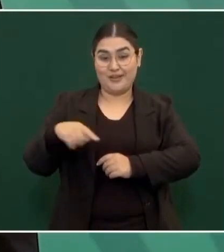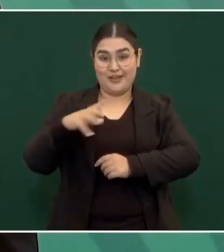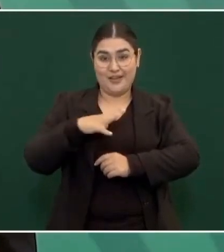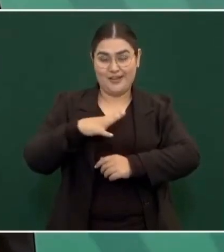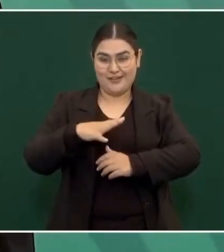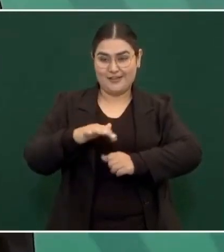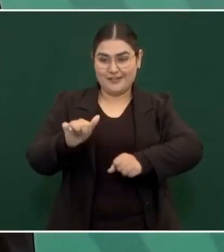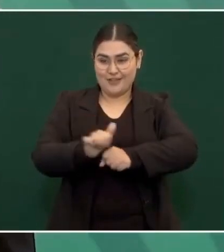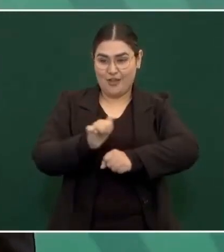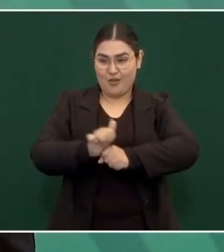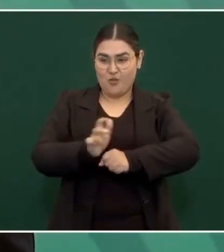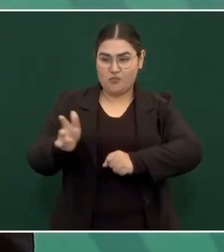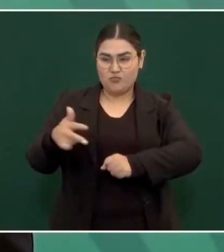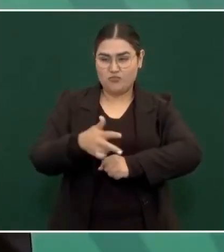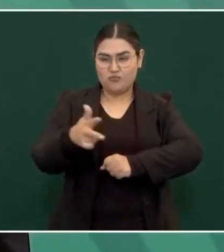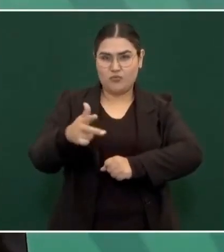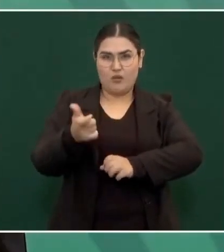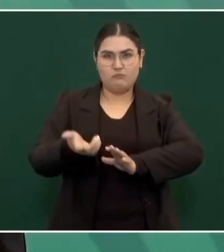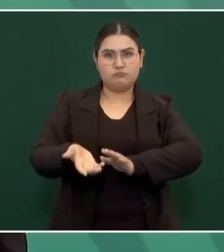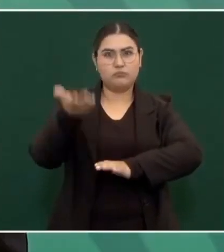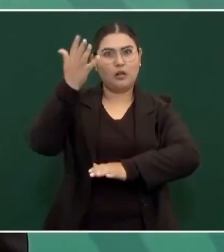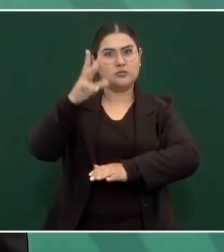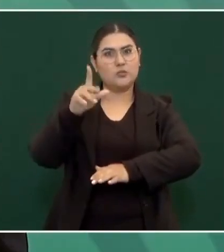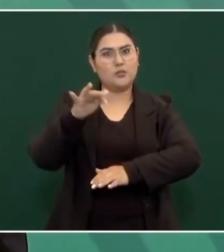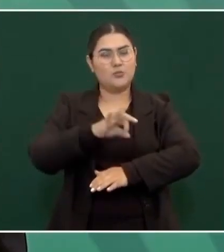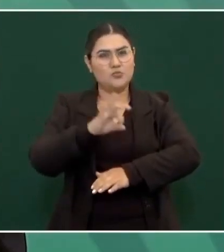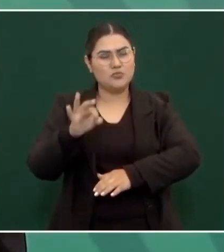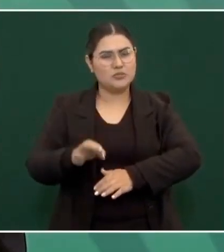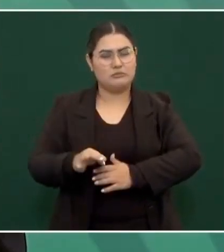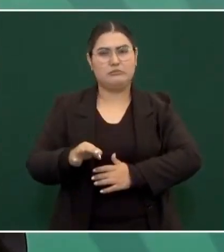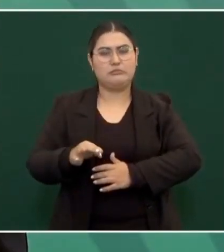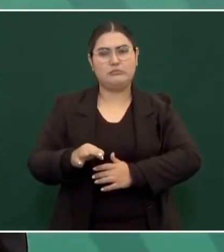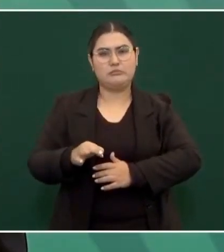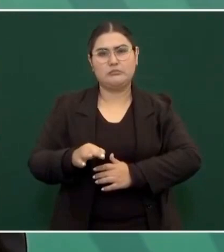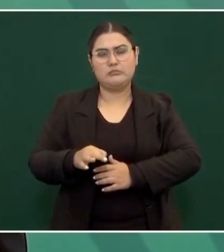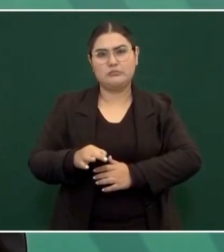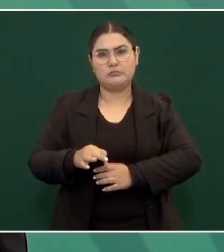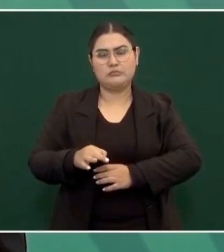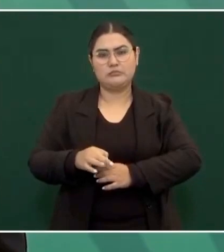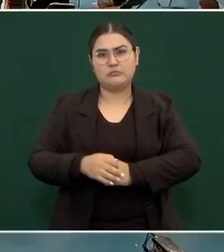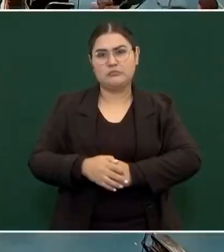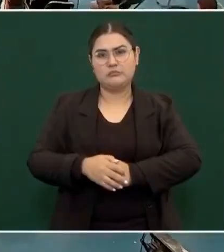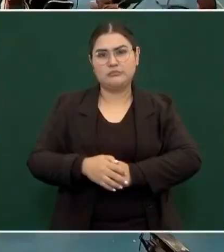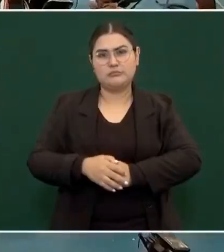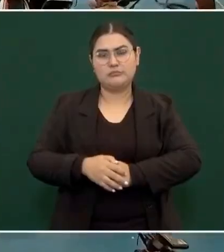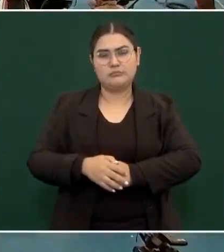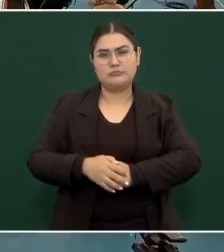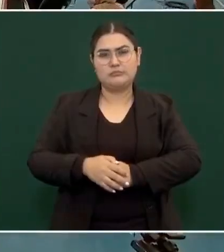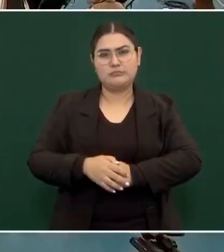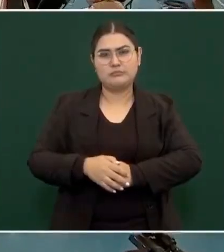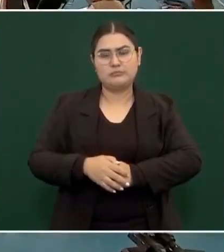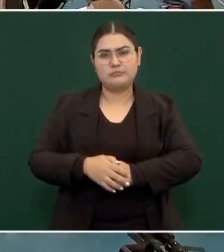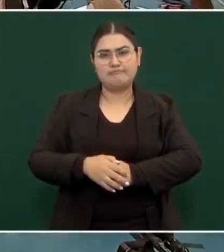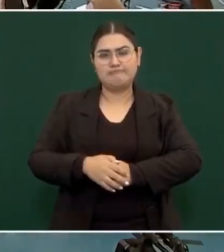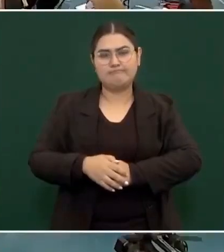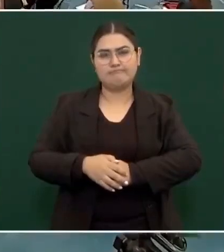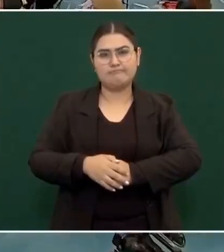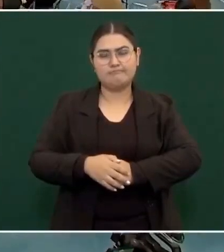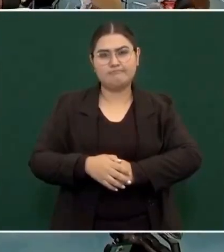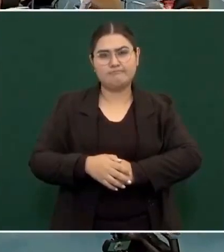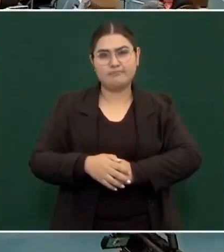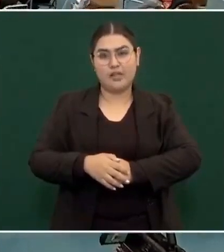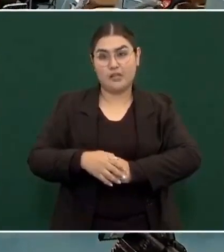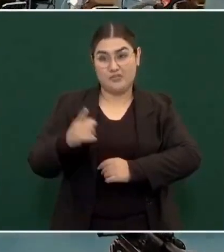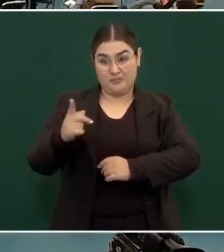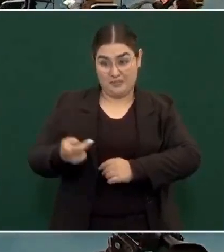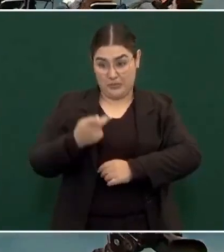que habían incrementado hasta el 50 por ciento Entonces si